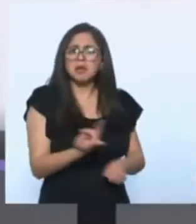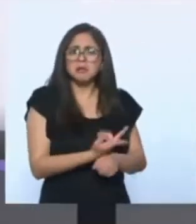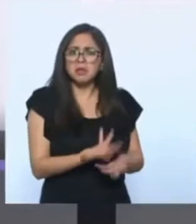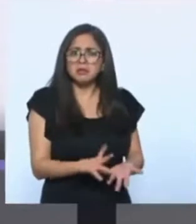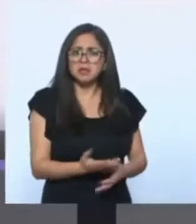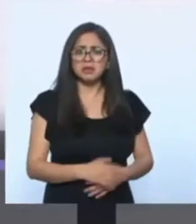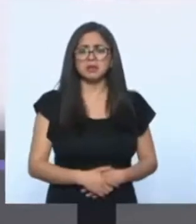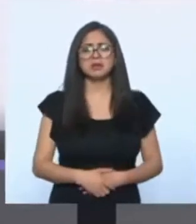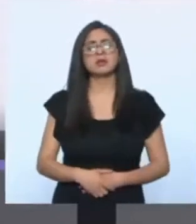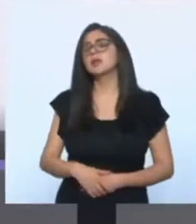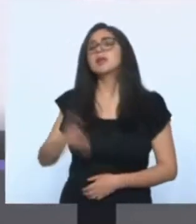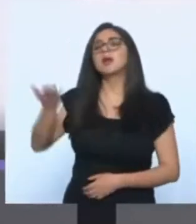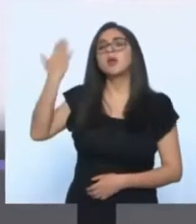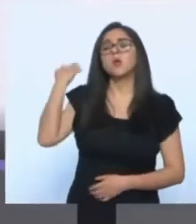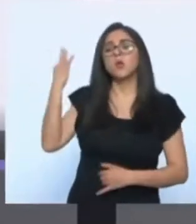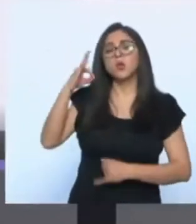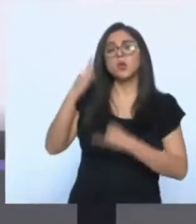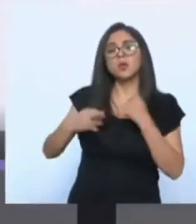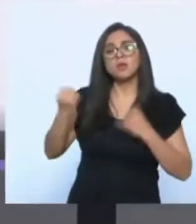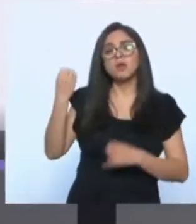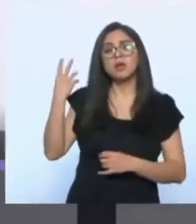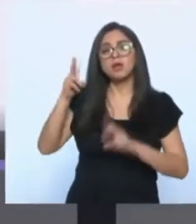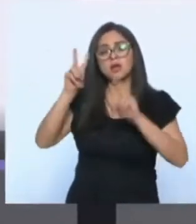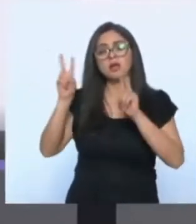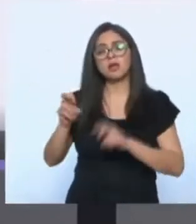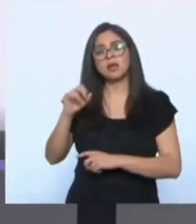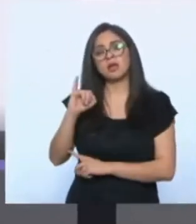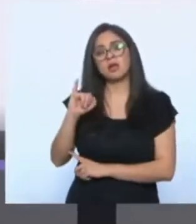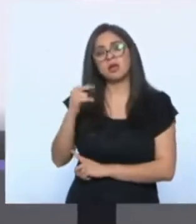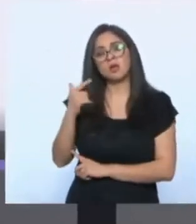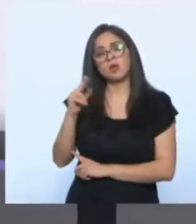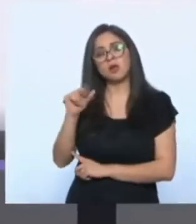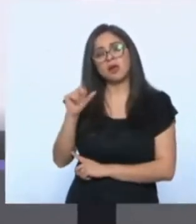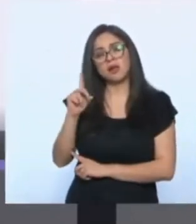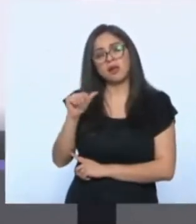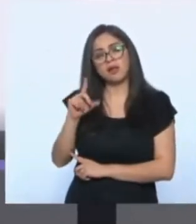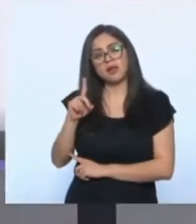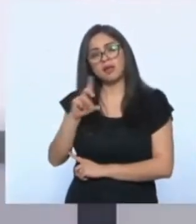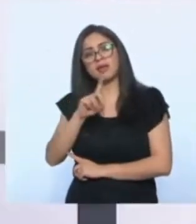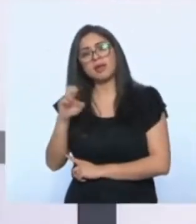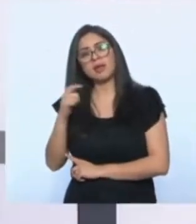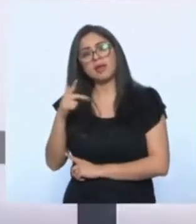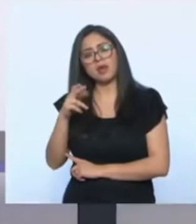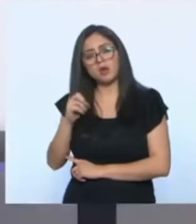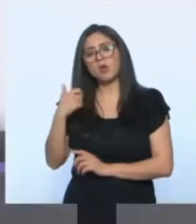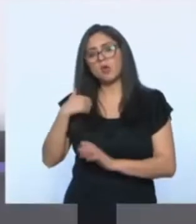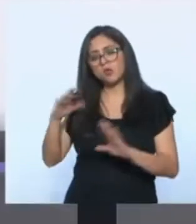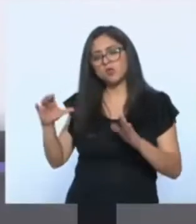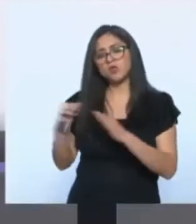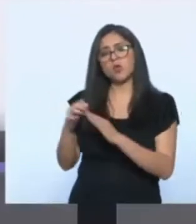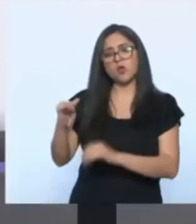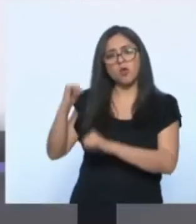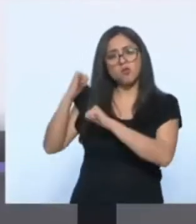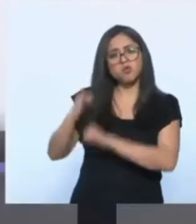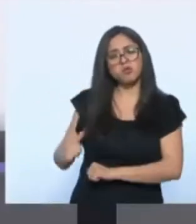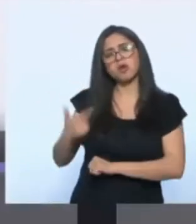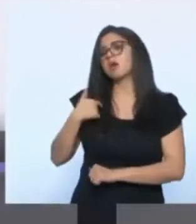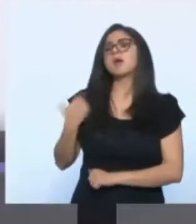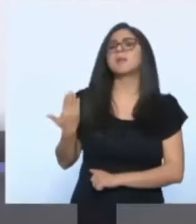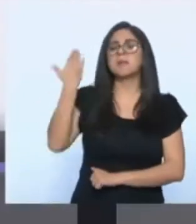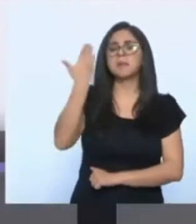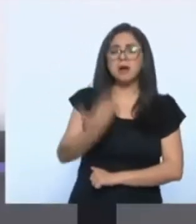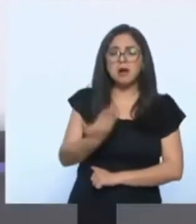en la última sesión de la Comisión de Igualdad de Género, ya las diputadas y diputados que integramos esa comisión pedimos que se